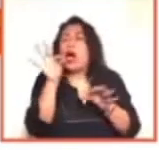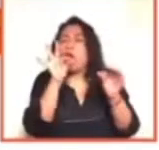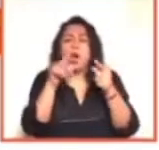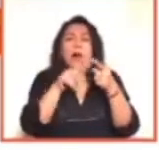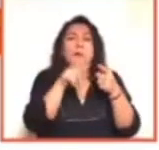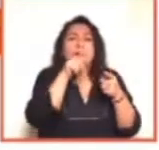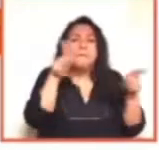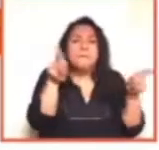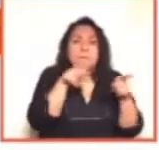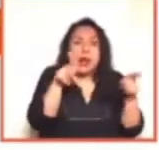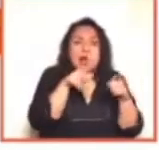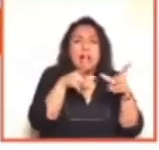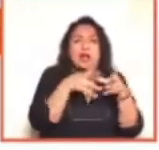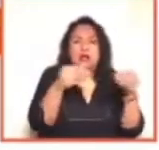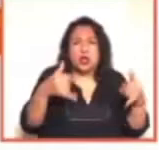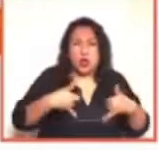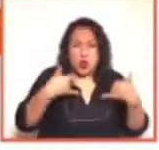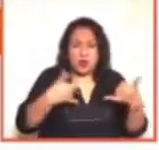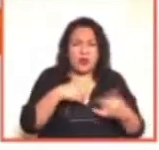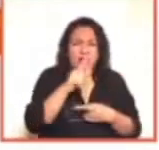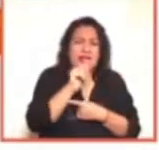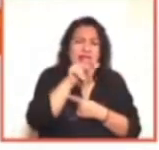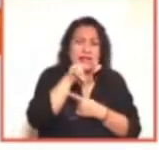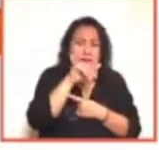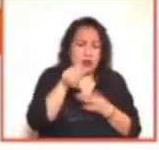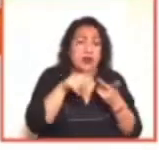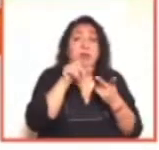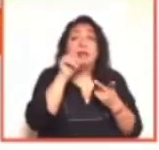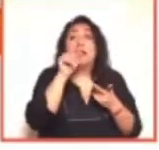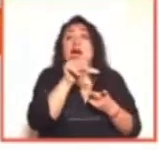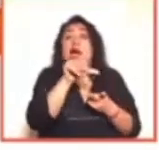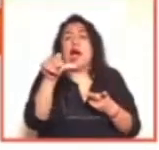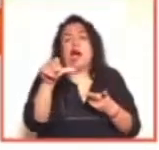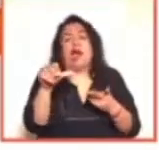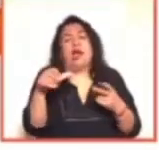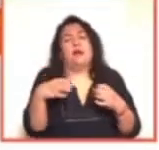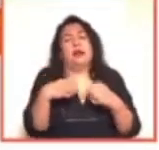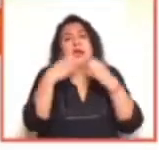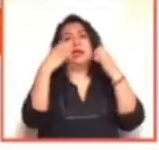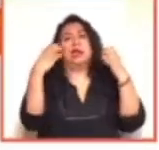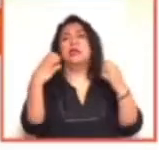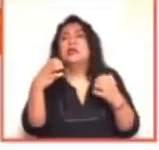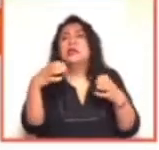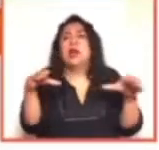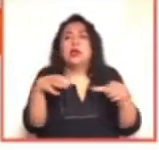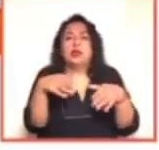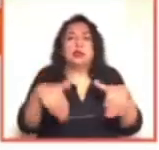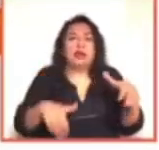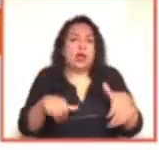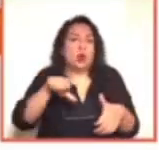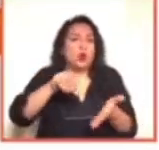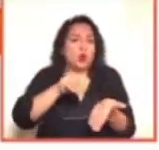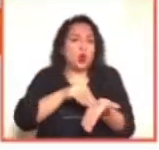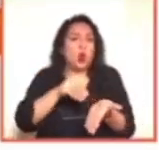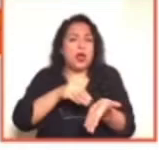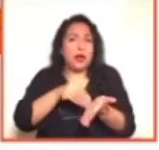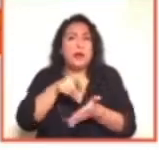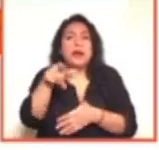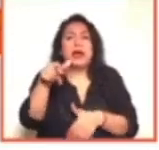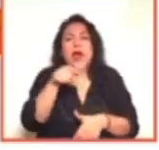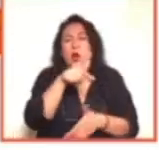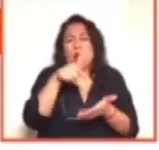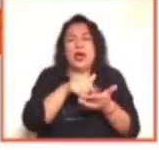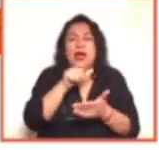la extinción de la juventud, de Tania Mairén. Además, debido a las condiciones adversas que el sector teatral sigue enfrentando, el Teatro La Capilla